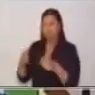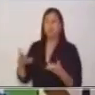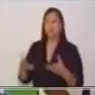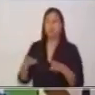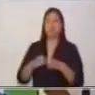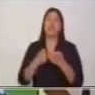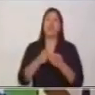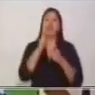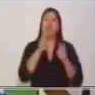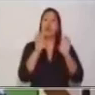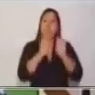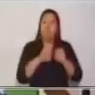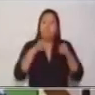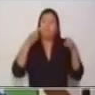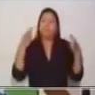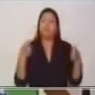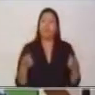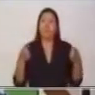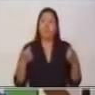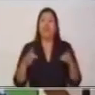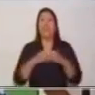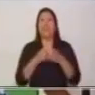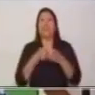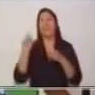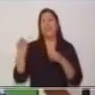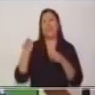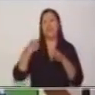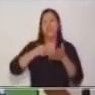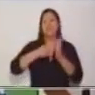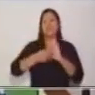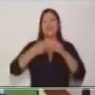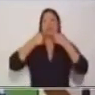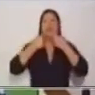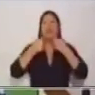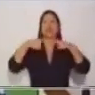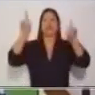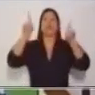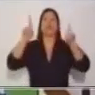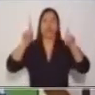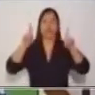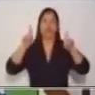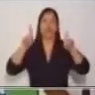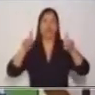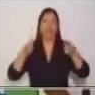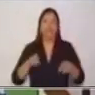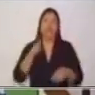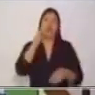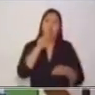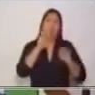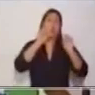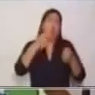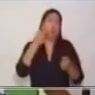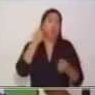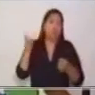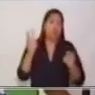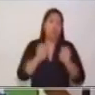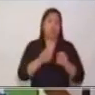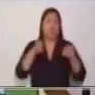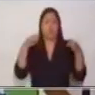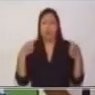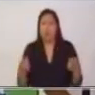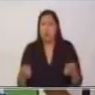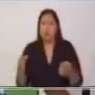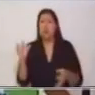sería entonces un divulgativo. Los puedes encontrar en las editoriales de los periódicos, en los artículos de